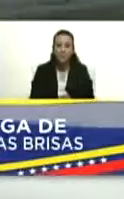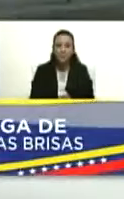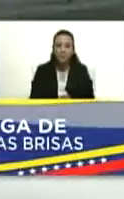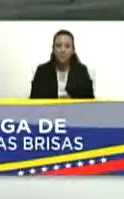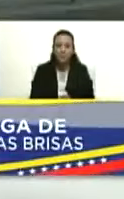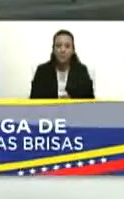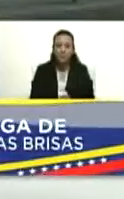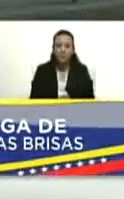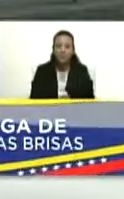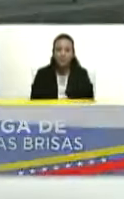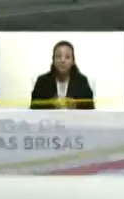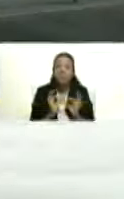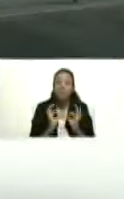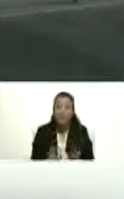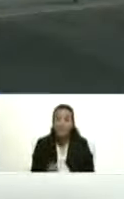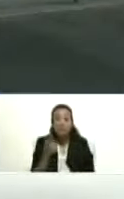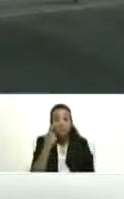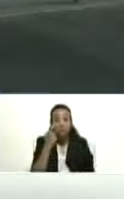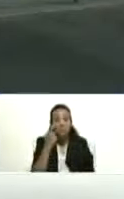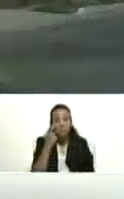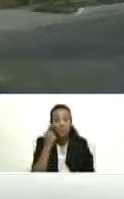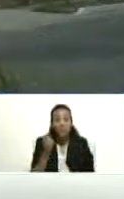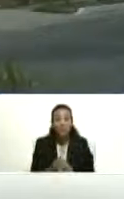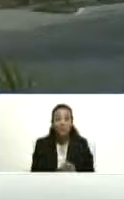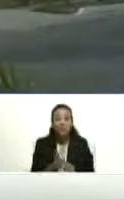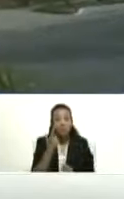Bueno, exactamente, estaba observando. Si quiere, deja